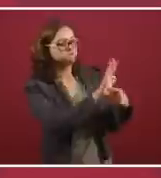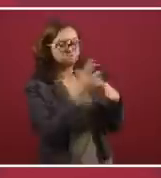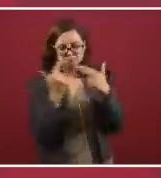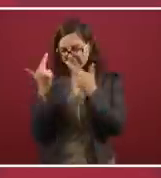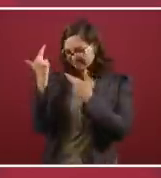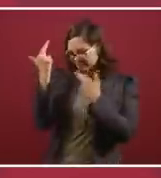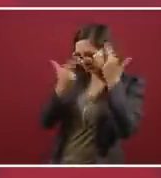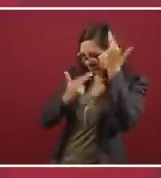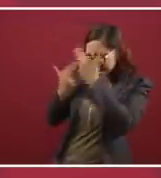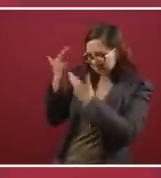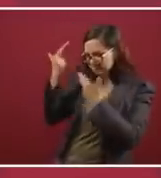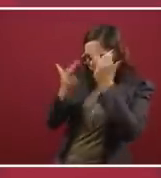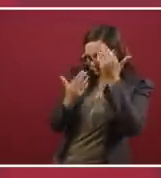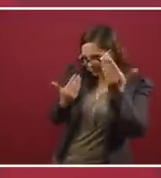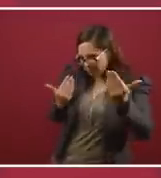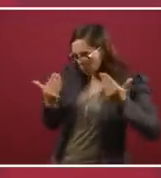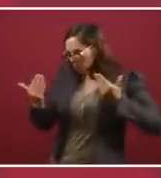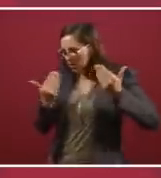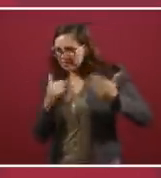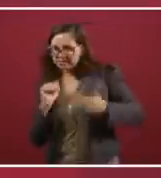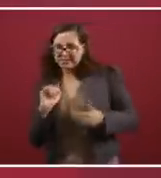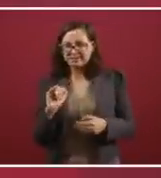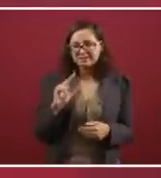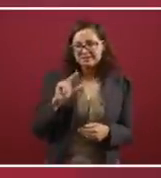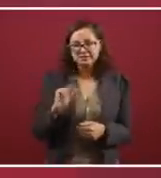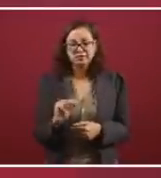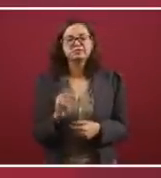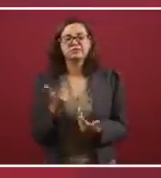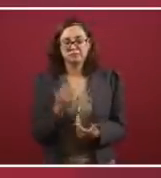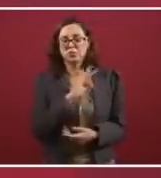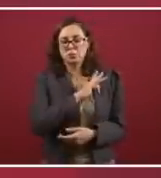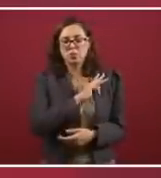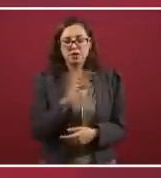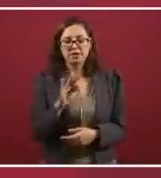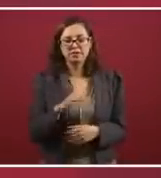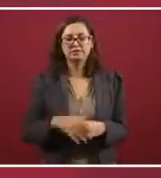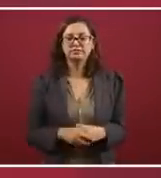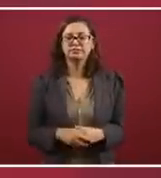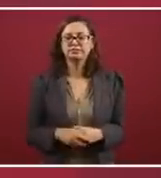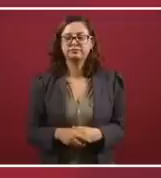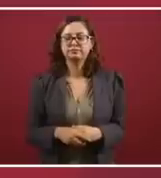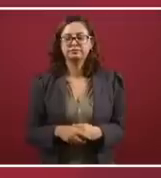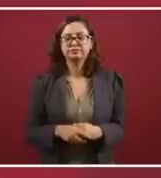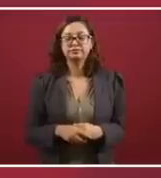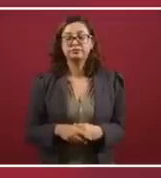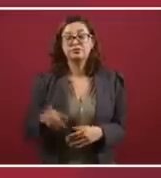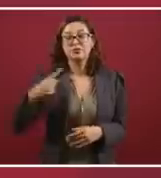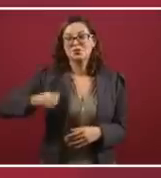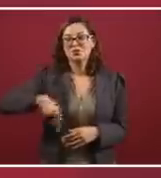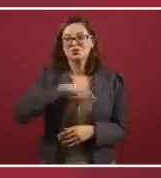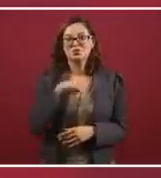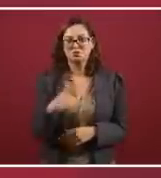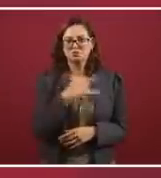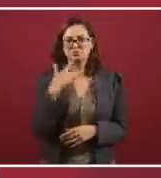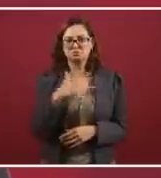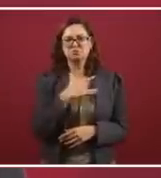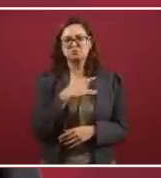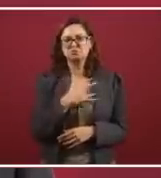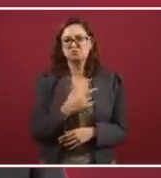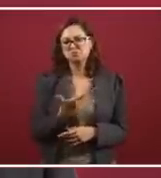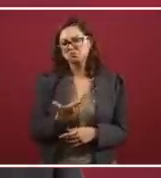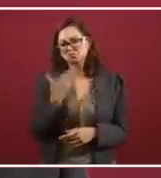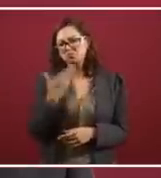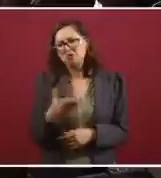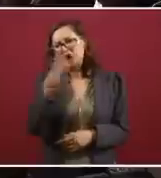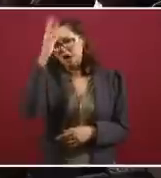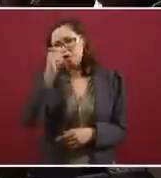hacer un balance sobre el acuerdo. Para nosotros fue un buen acuerdo. Presidente,